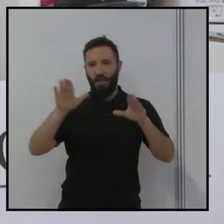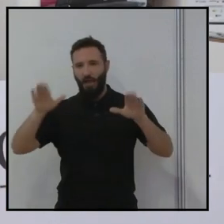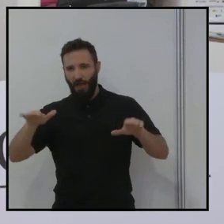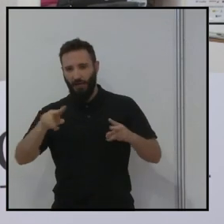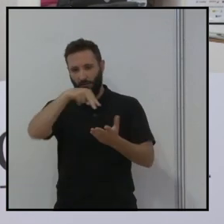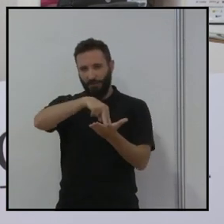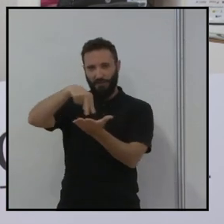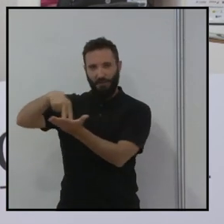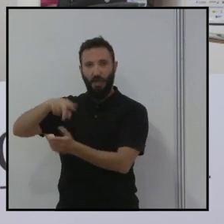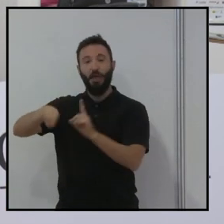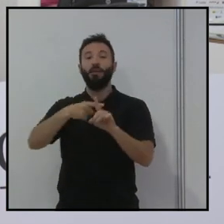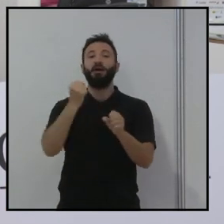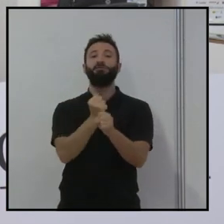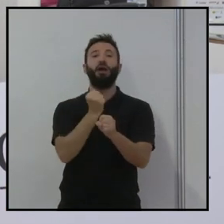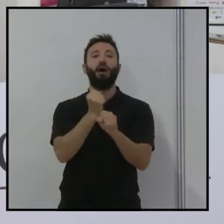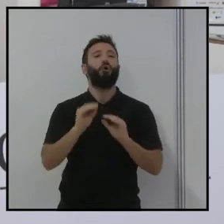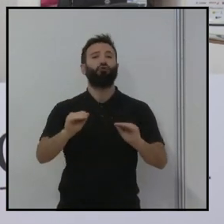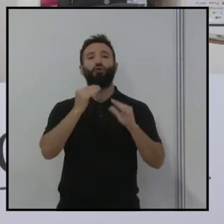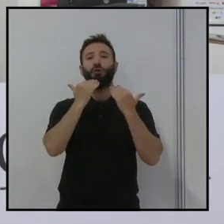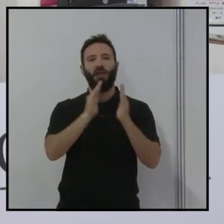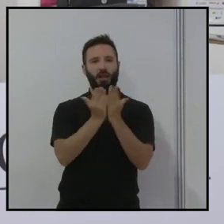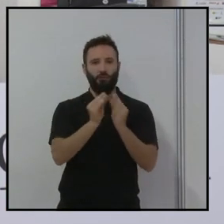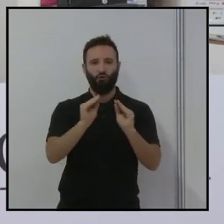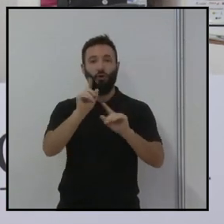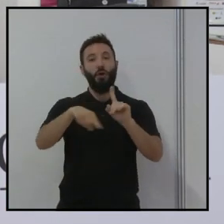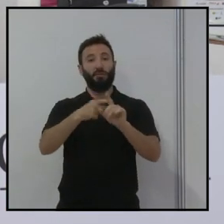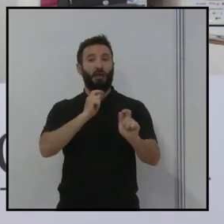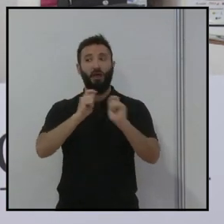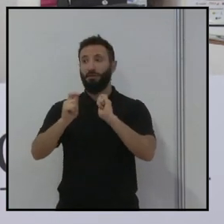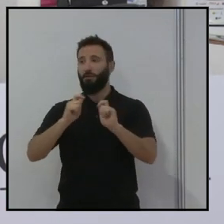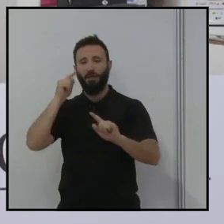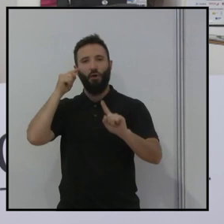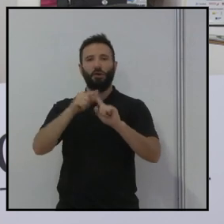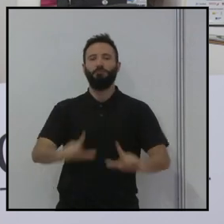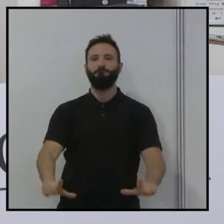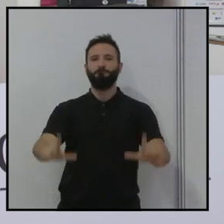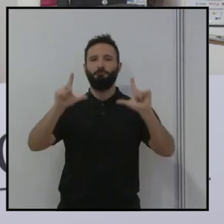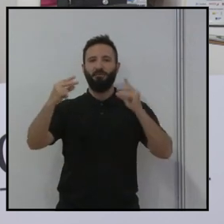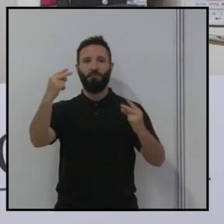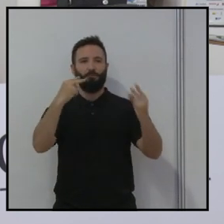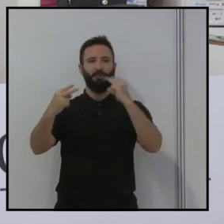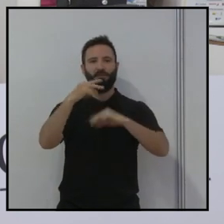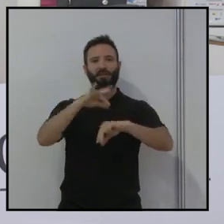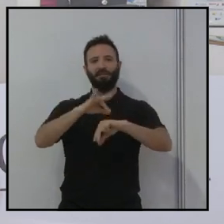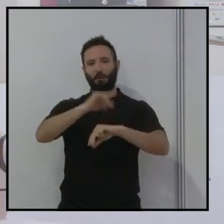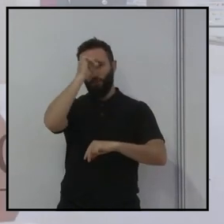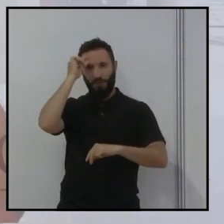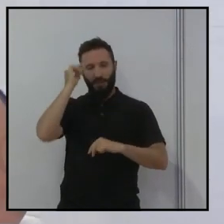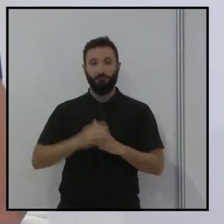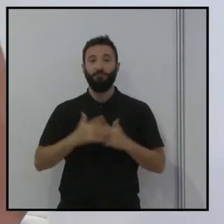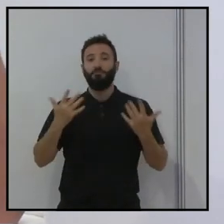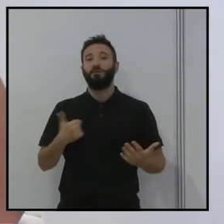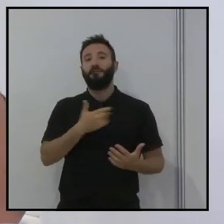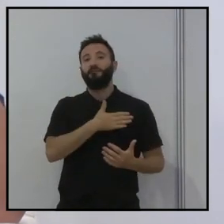sino la labor que están haciendo a través de su libro y de todas las entrevistas, toda la visibilidad que están haciendo cada vez que tienen ocasión de hablar de ello. Y por eso me